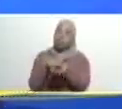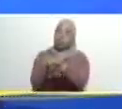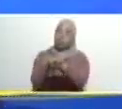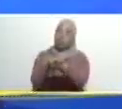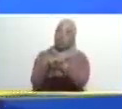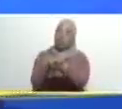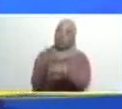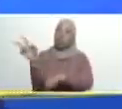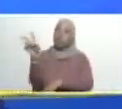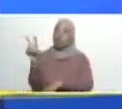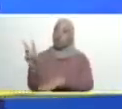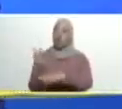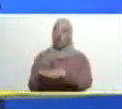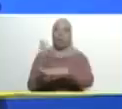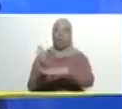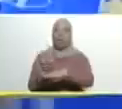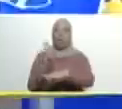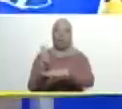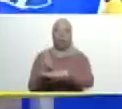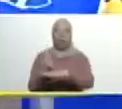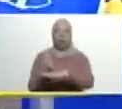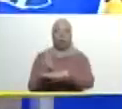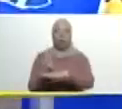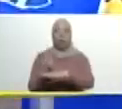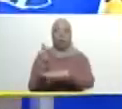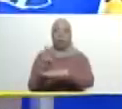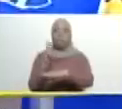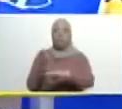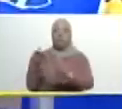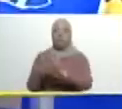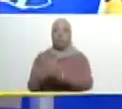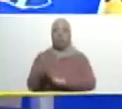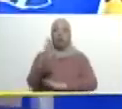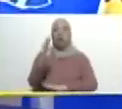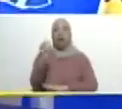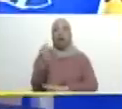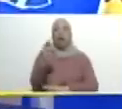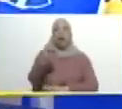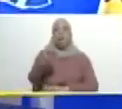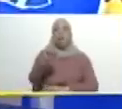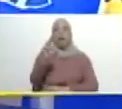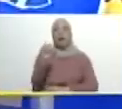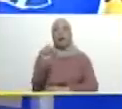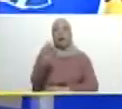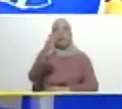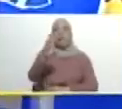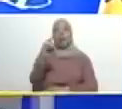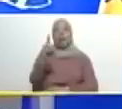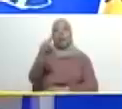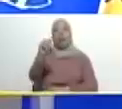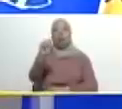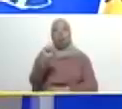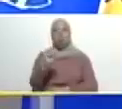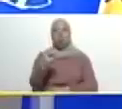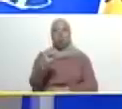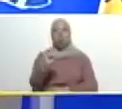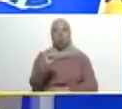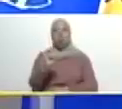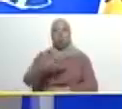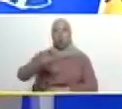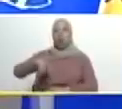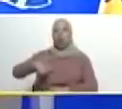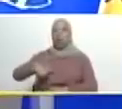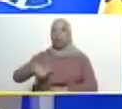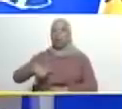Hemos compartido ampliamente la visión que tenemos de nuestra